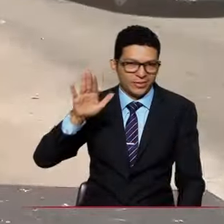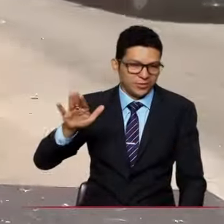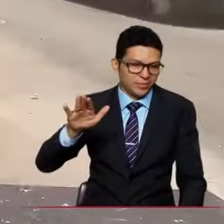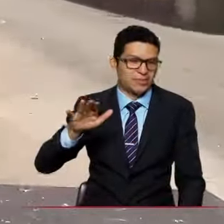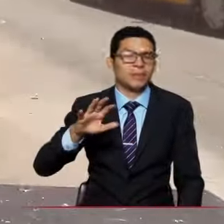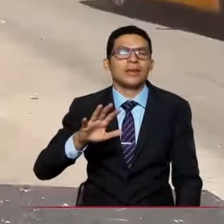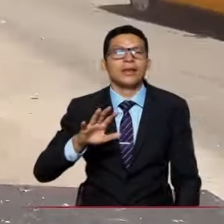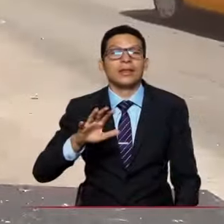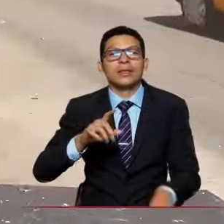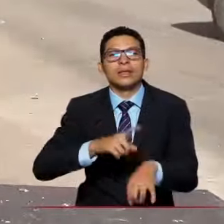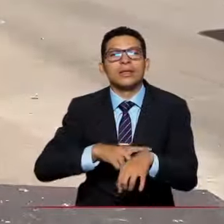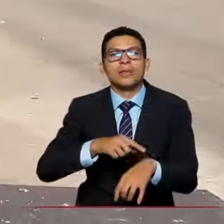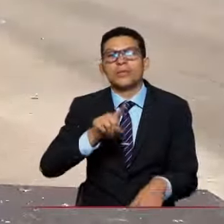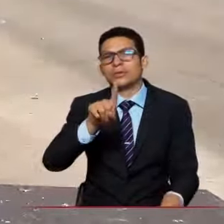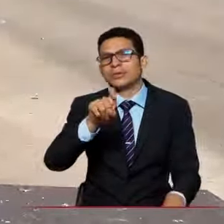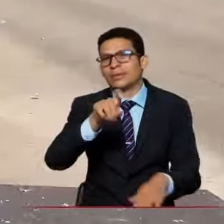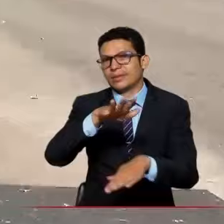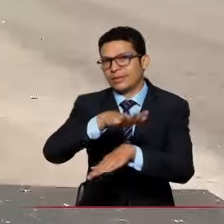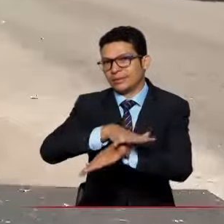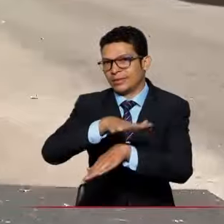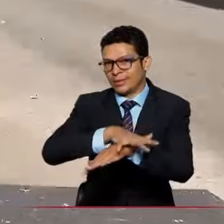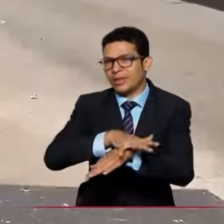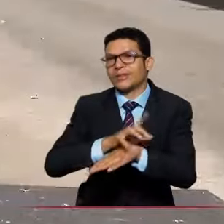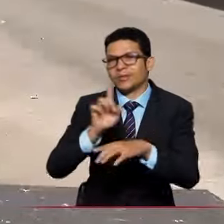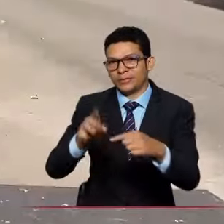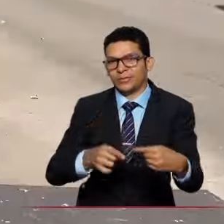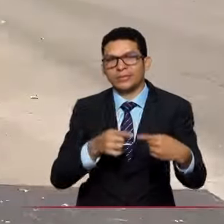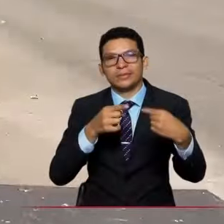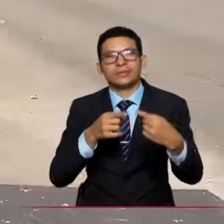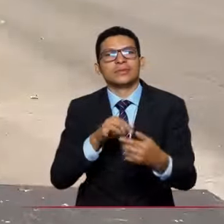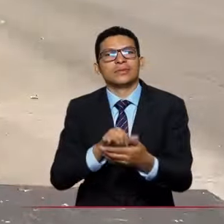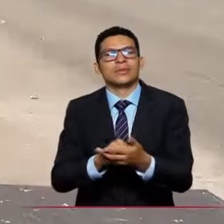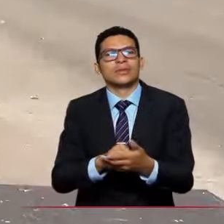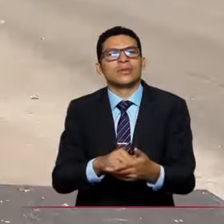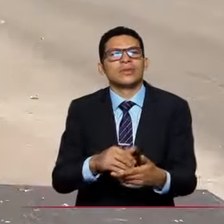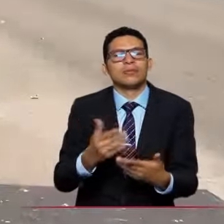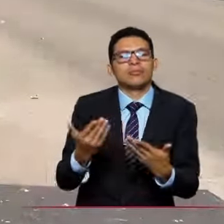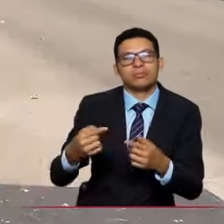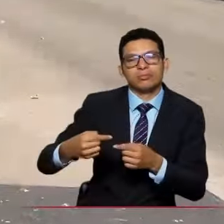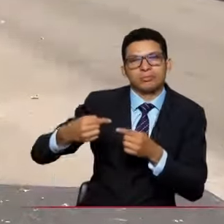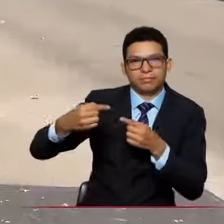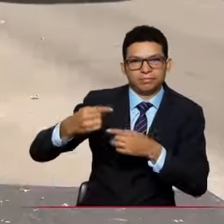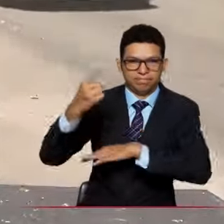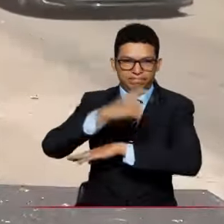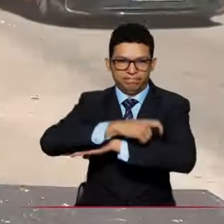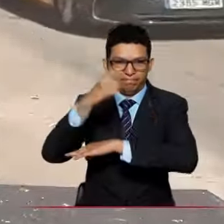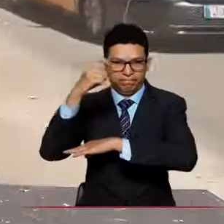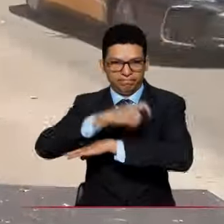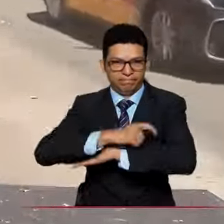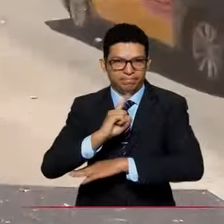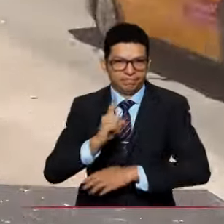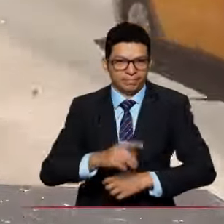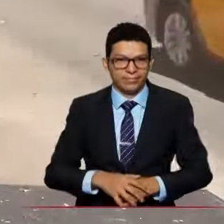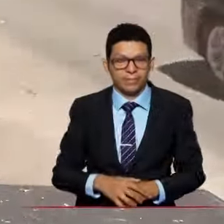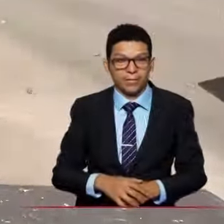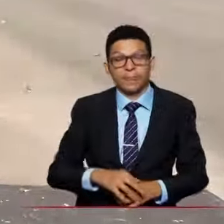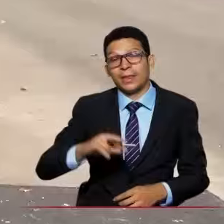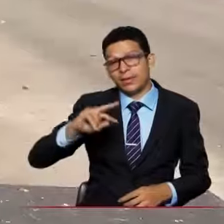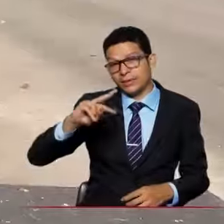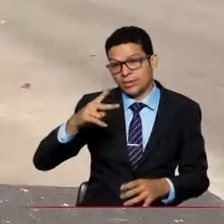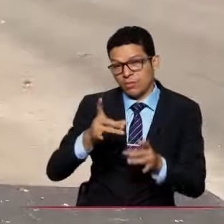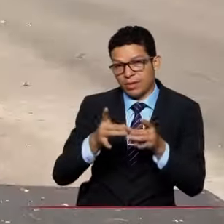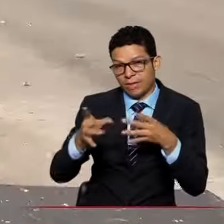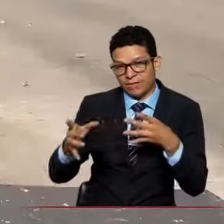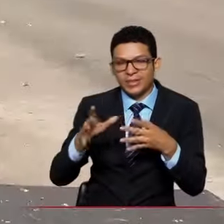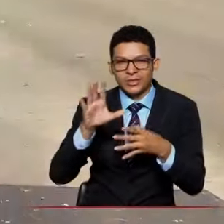a las 18 horas local, es decir, a las 6 de la tarde frente a Alianza Fútbol Club por la segunda jornada